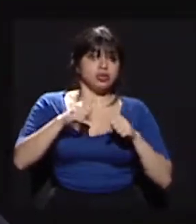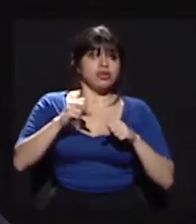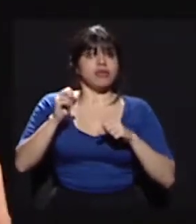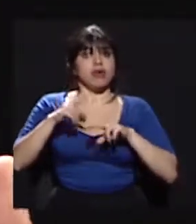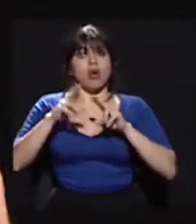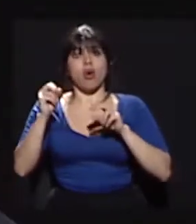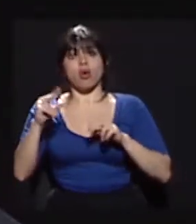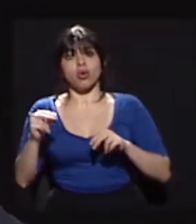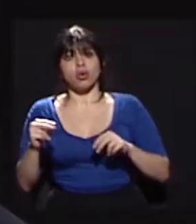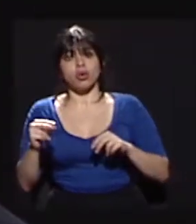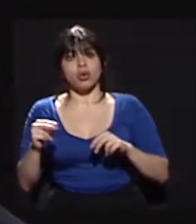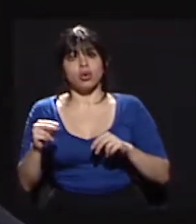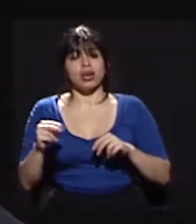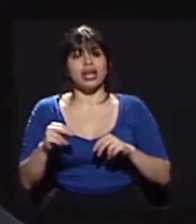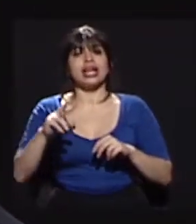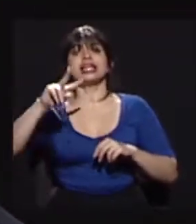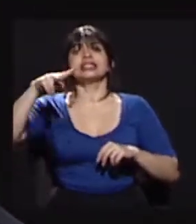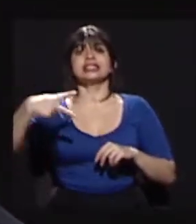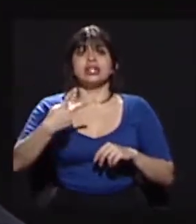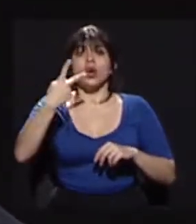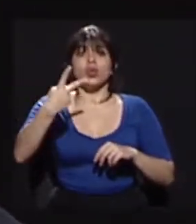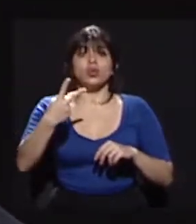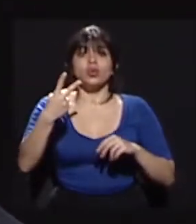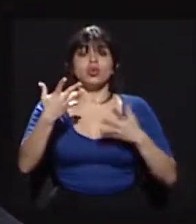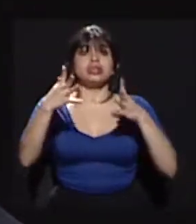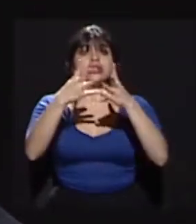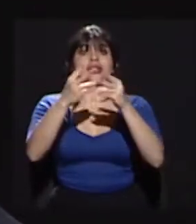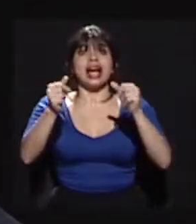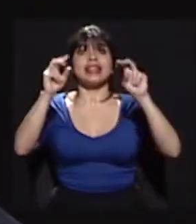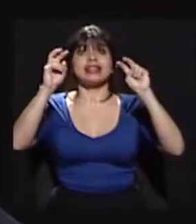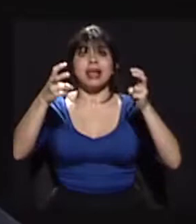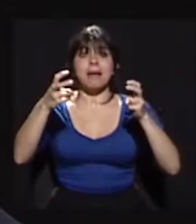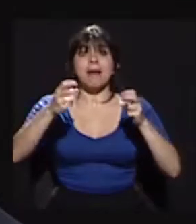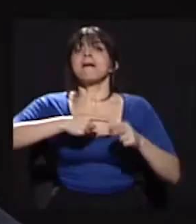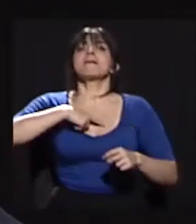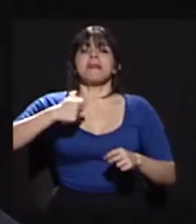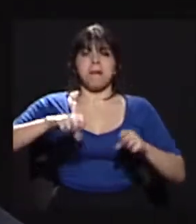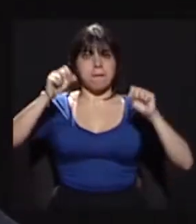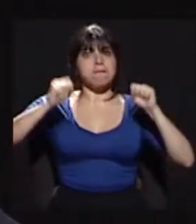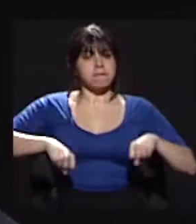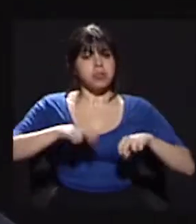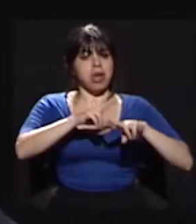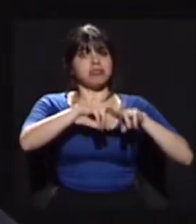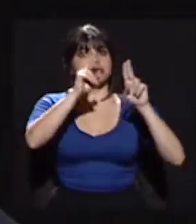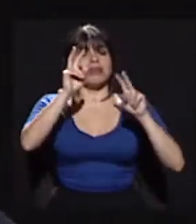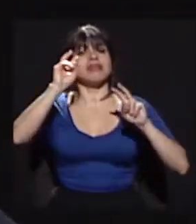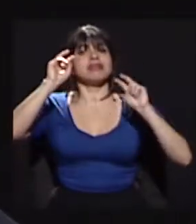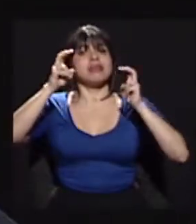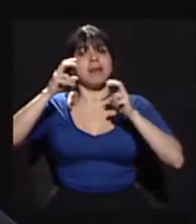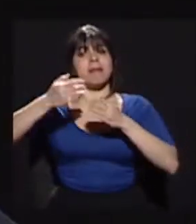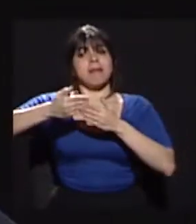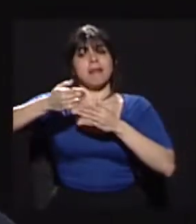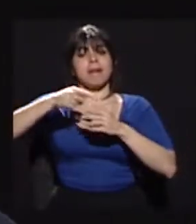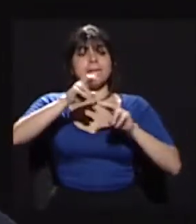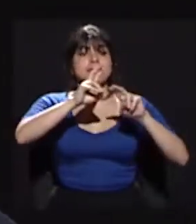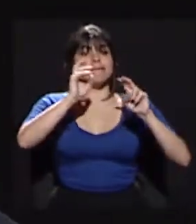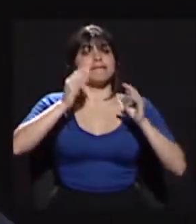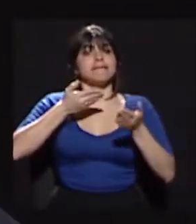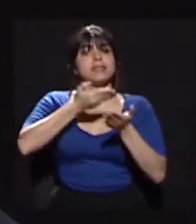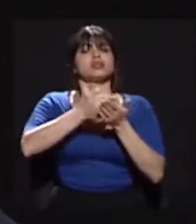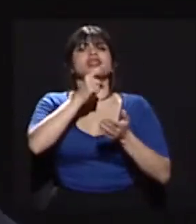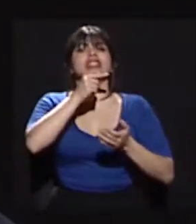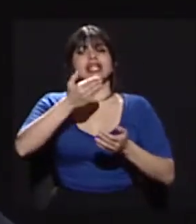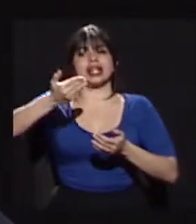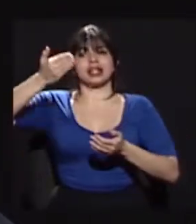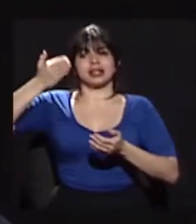no y en segundo lugar resuelto ese tema que sí que el presidente podía levantar un veto que había sido impuesto por su predecesor fotos en